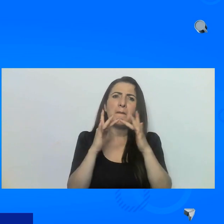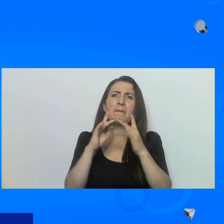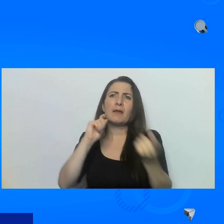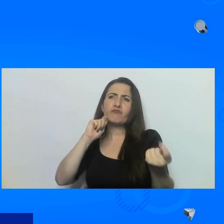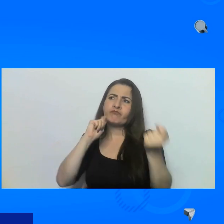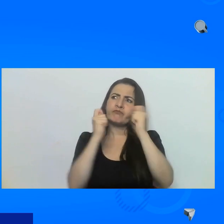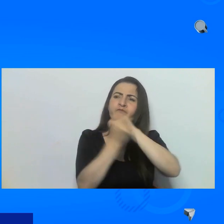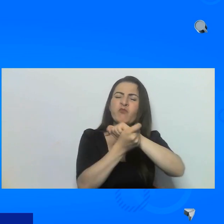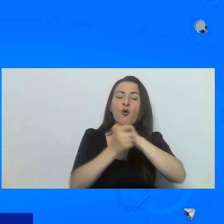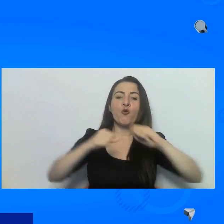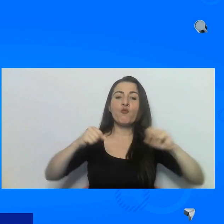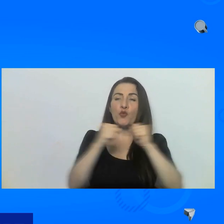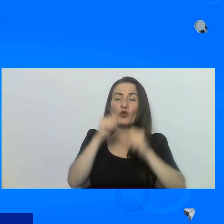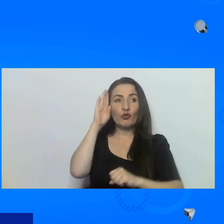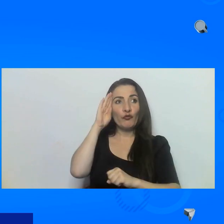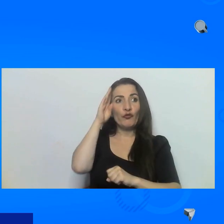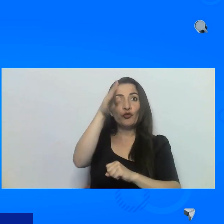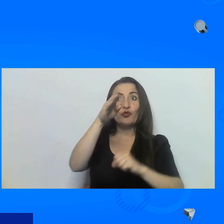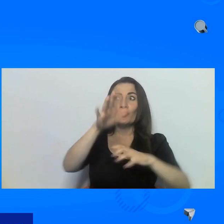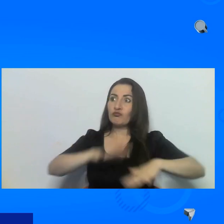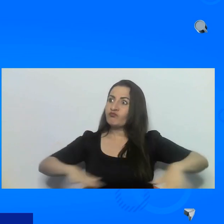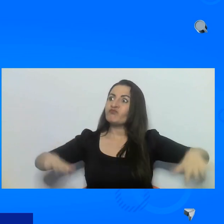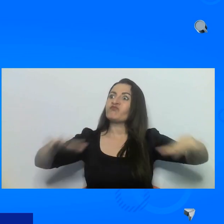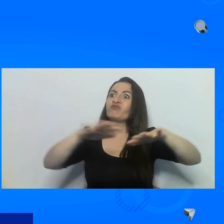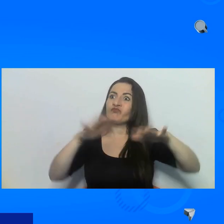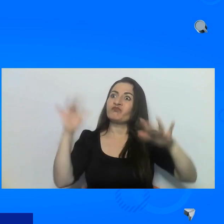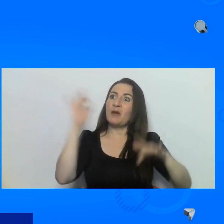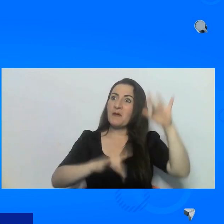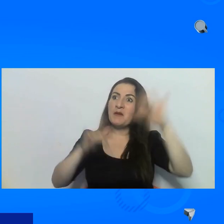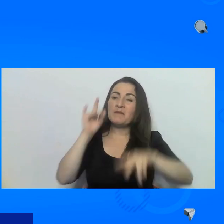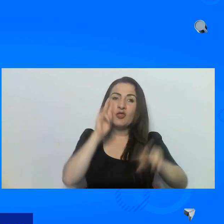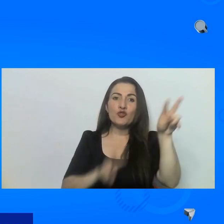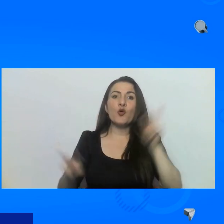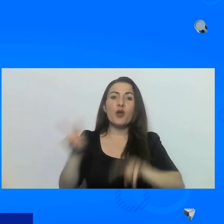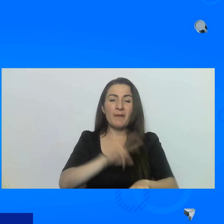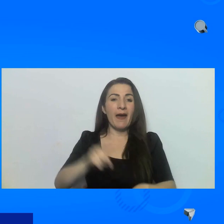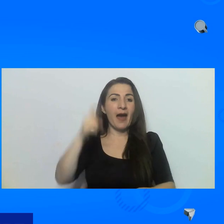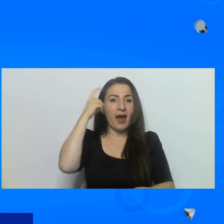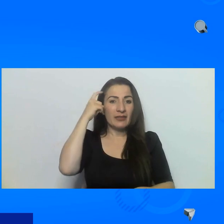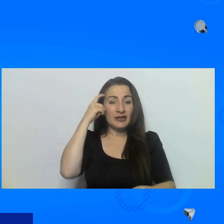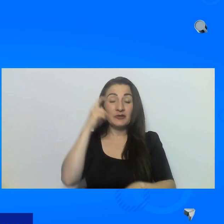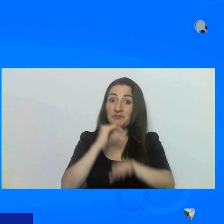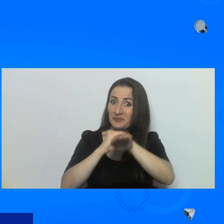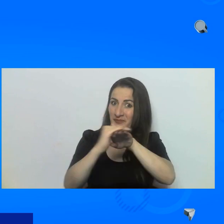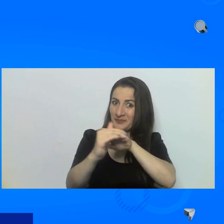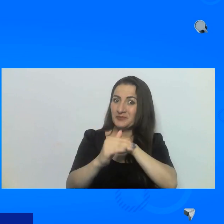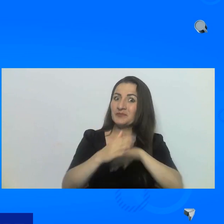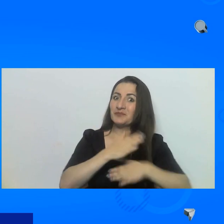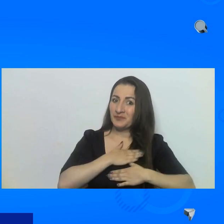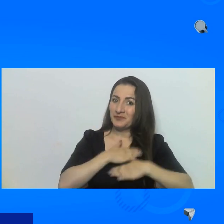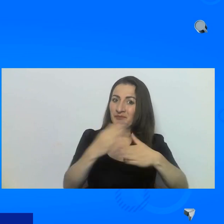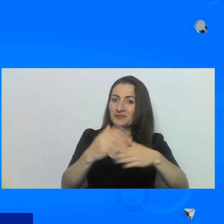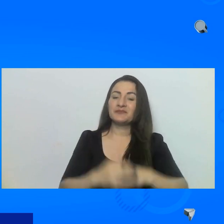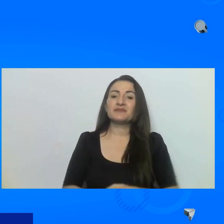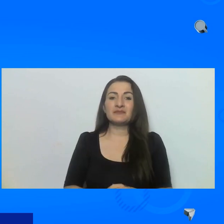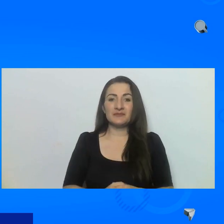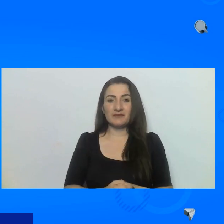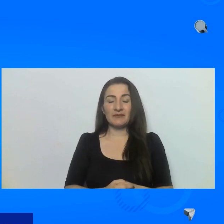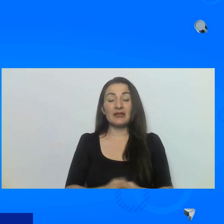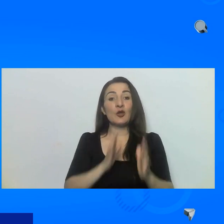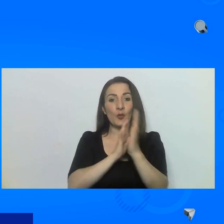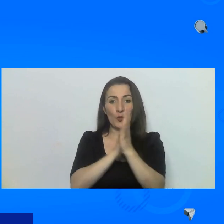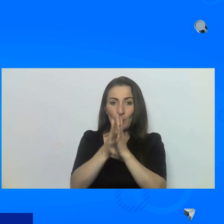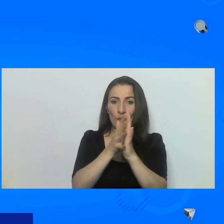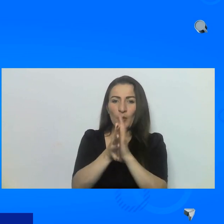Bogotá hacia un destino turístico inteligente. Entonces están súper invitados. Bueno, les cuento